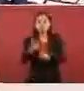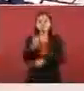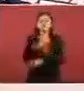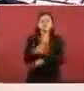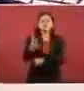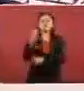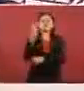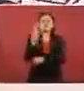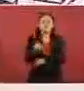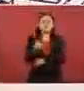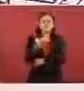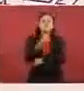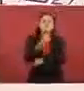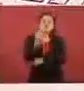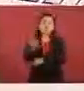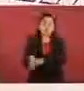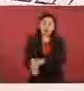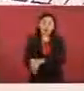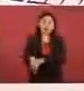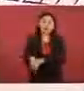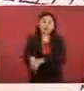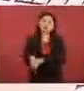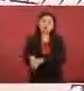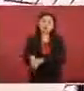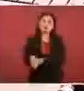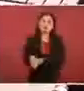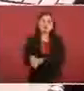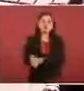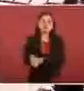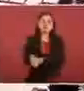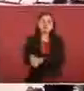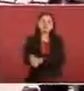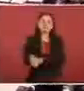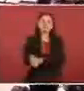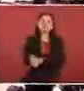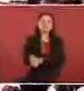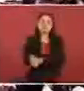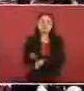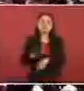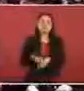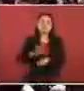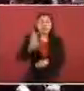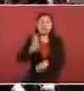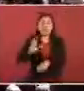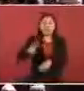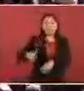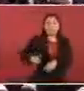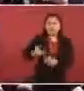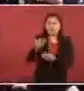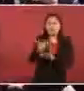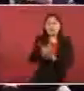709 muertos más que el número de heridos y detenidos.